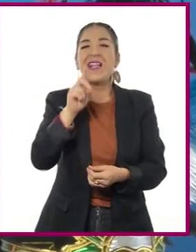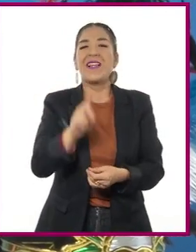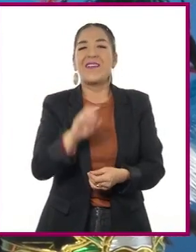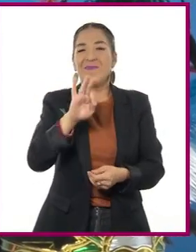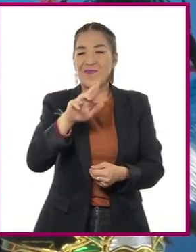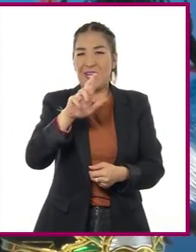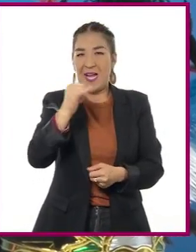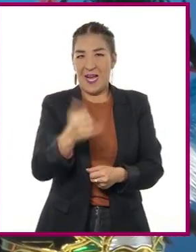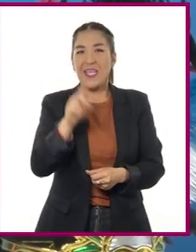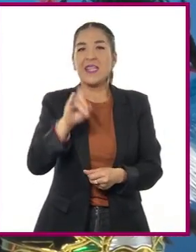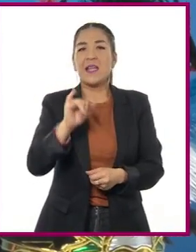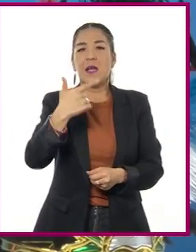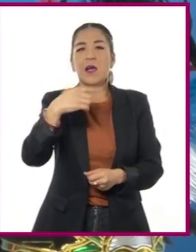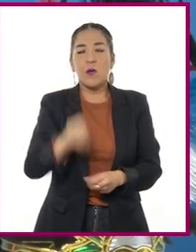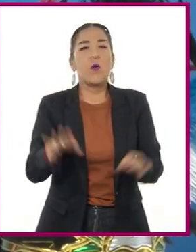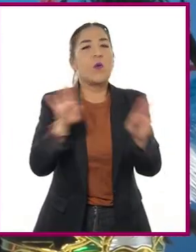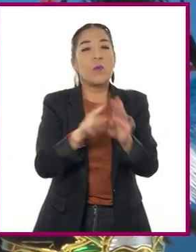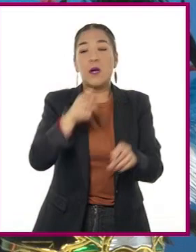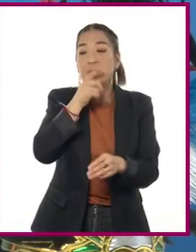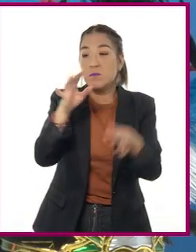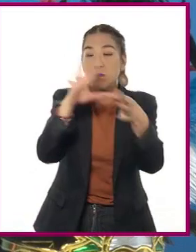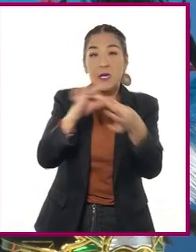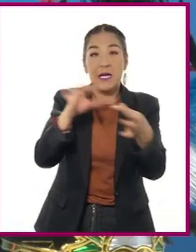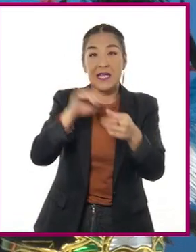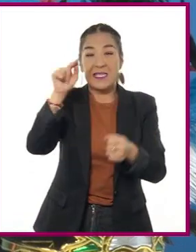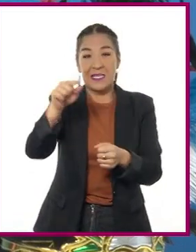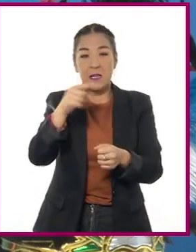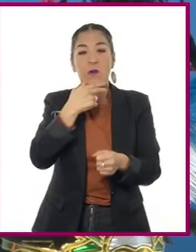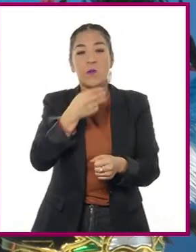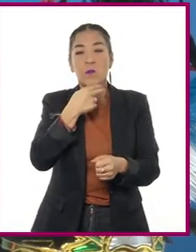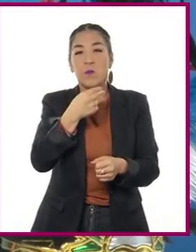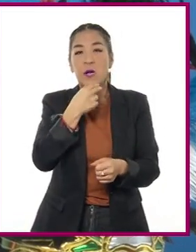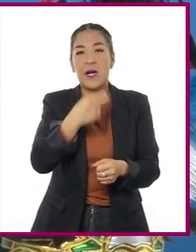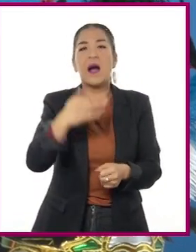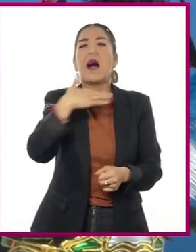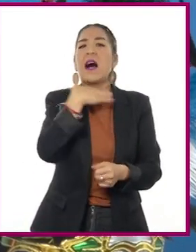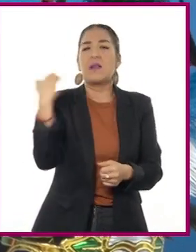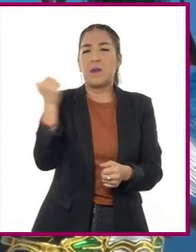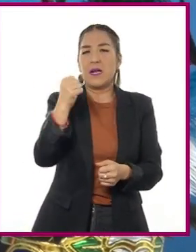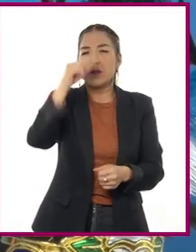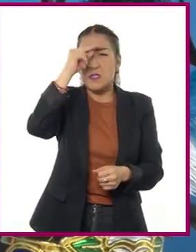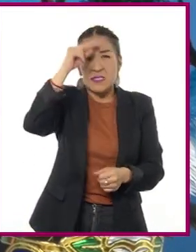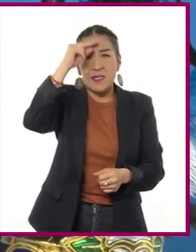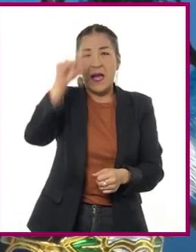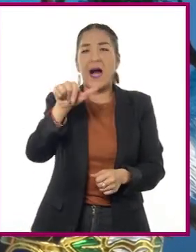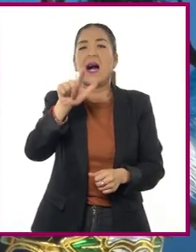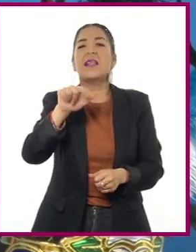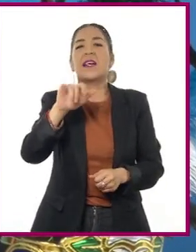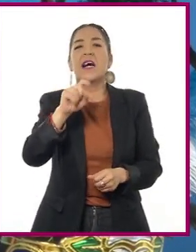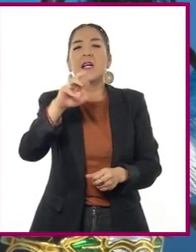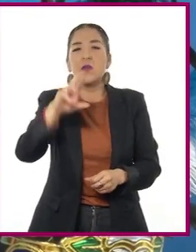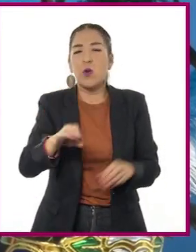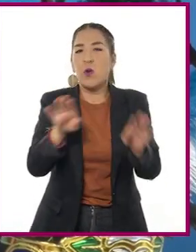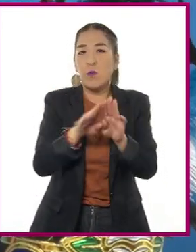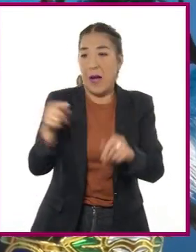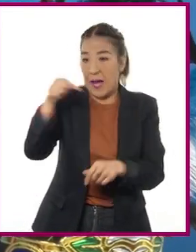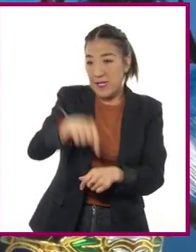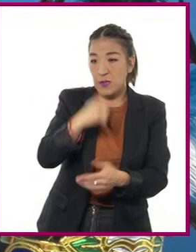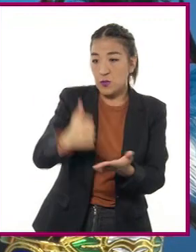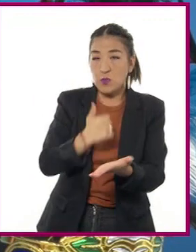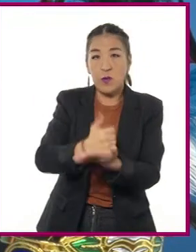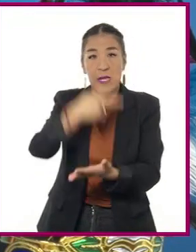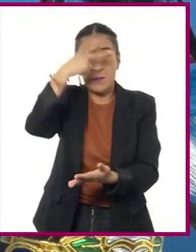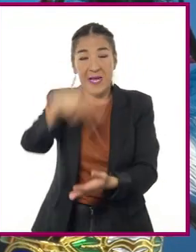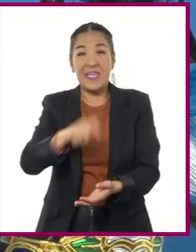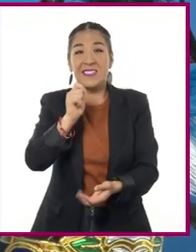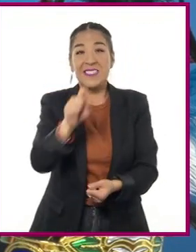con mayor precisión que el sabio alemán Alejandro Humboldt la longitud de la Ciudad de México en